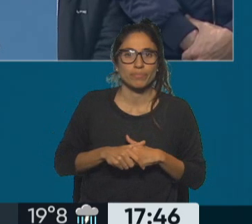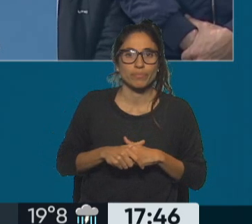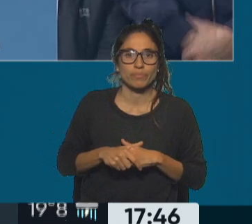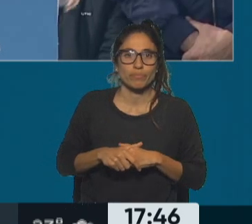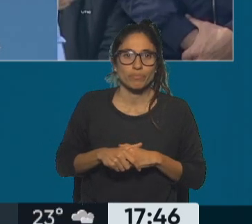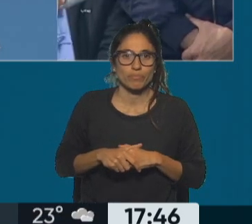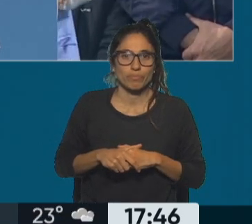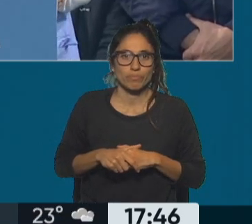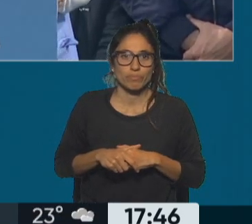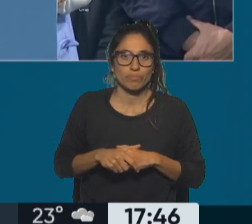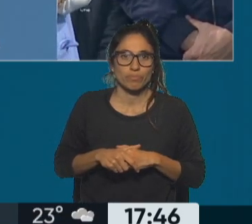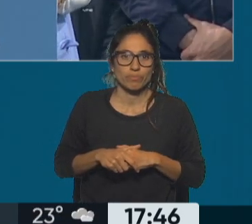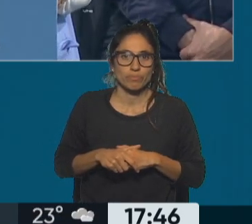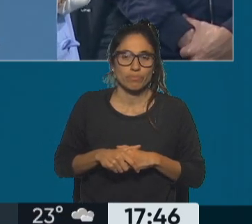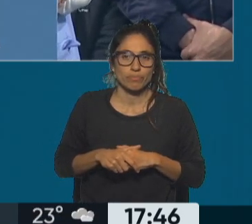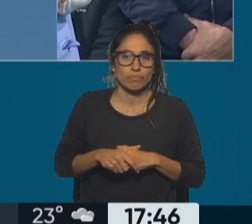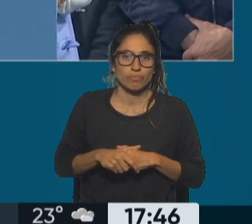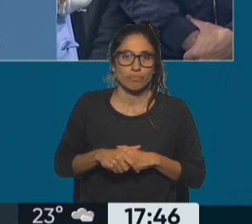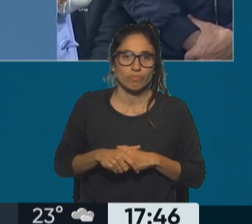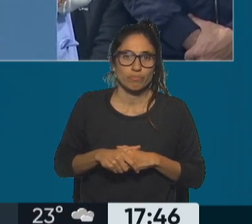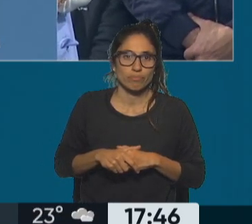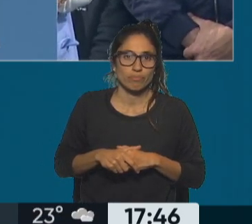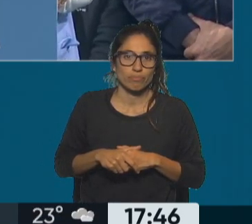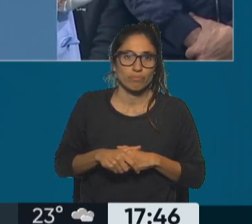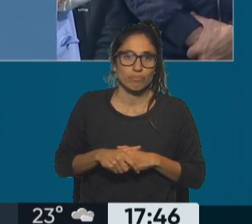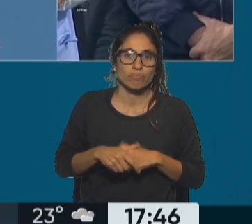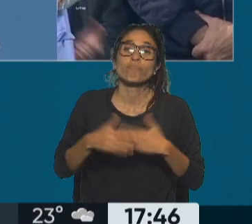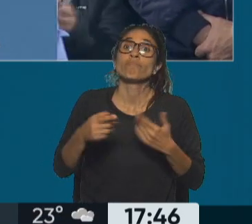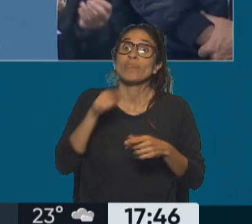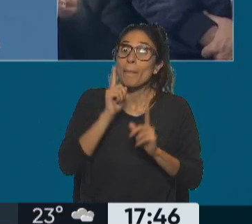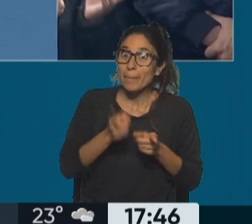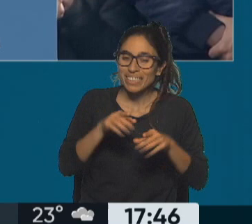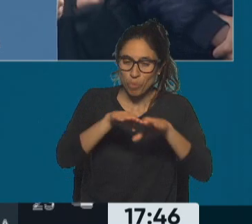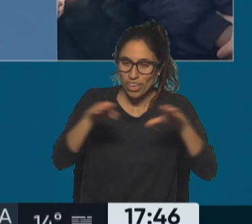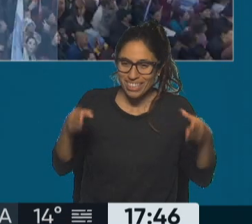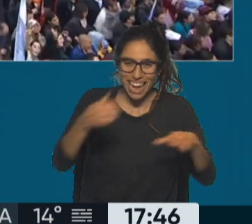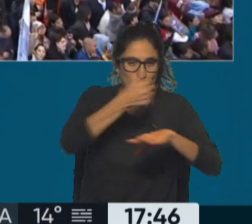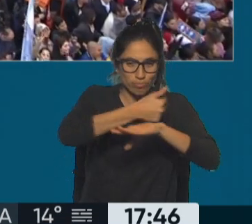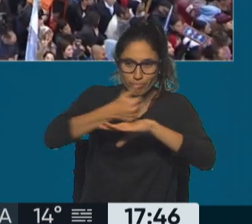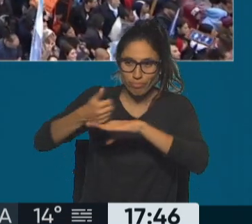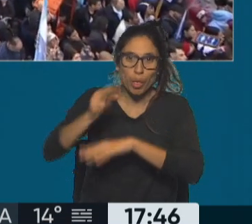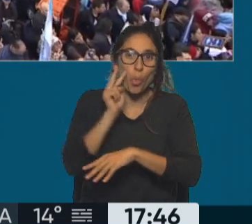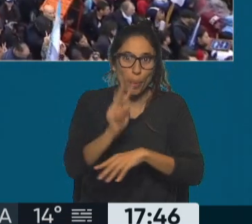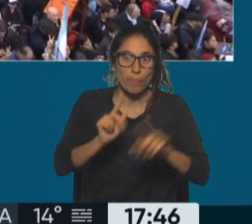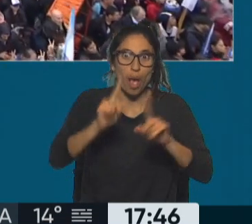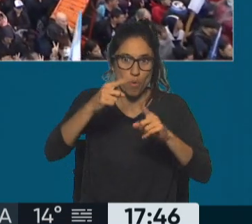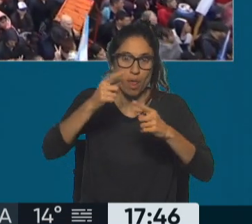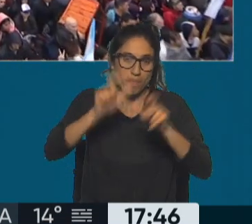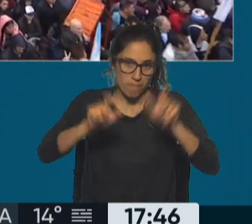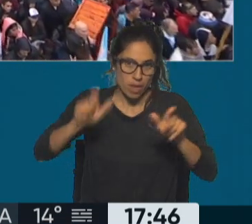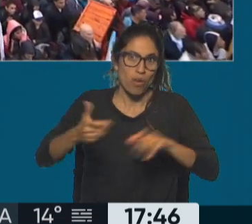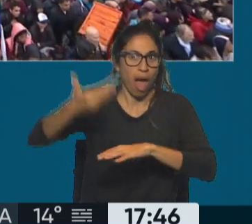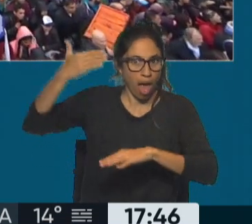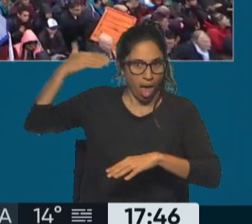pasado reciente. Bueno, apostemos también, y estos son los nombres por los que apostamos en ese sentido. Y con respecto a esto que mencionabas, hay que también recordar